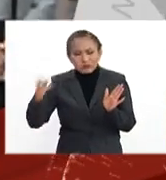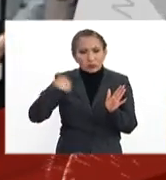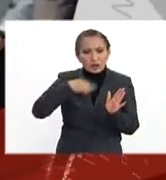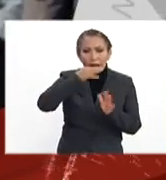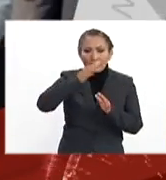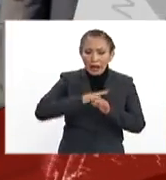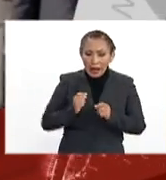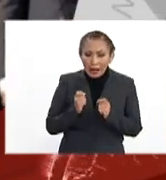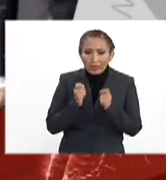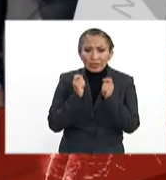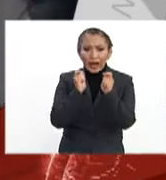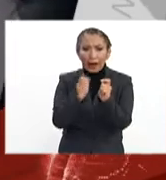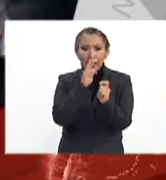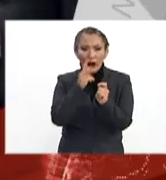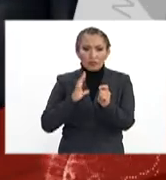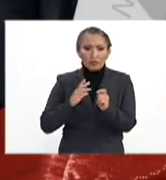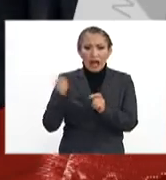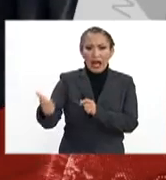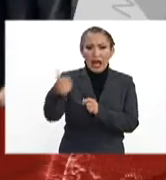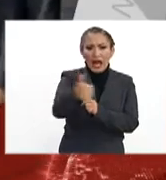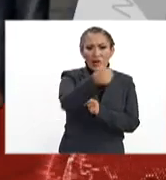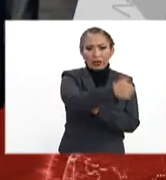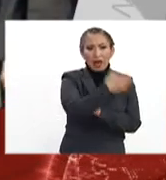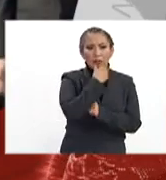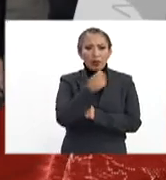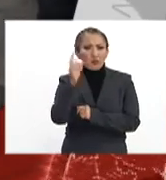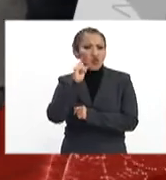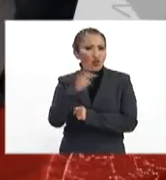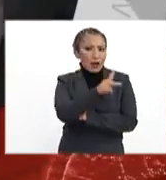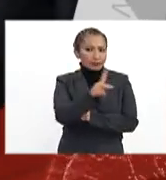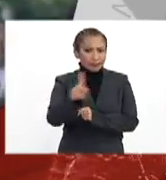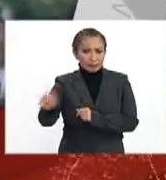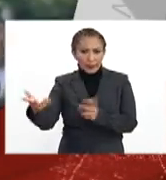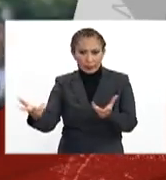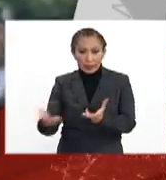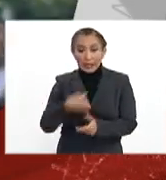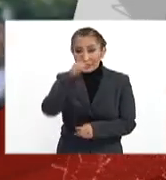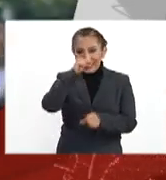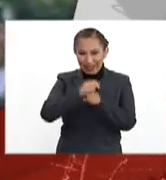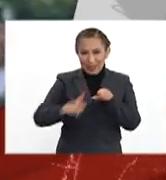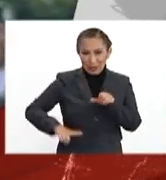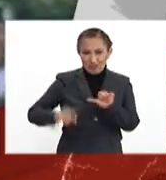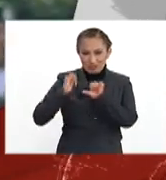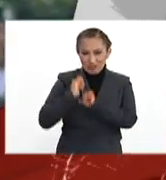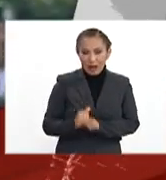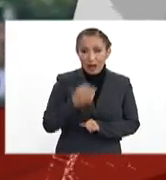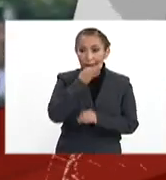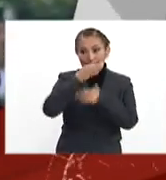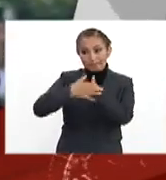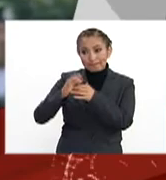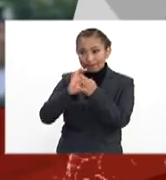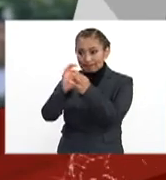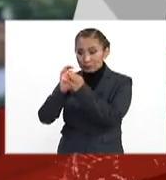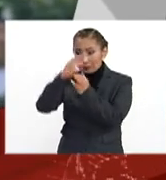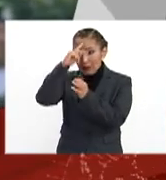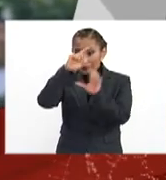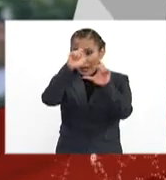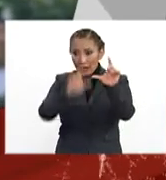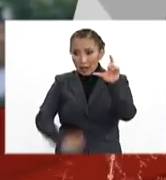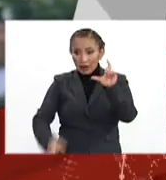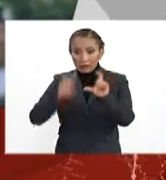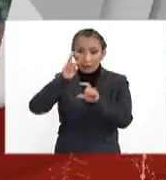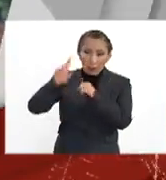llamados a dar lo mejor de cada una y cada uno de nosotros. El secretario de Gobernación llama a la unidad nacional ante